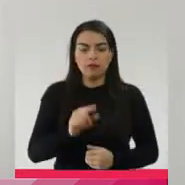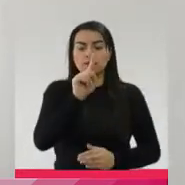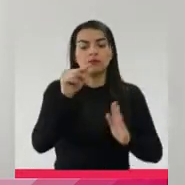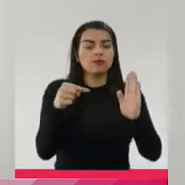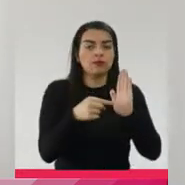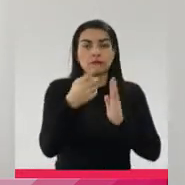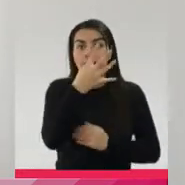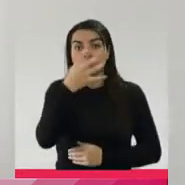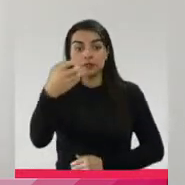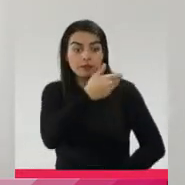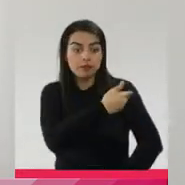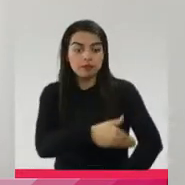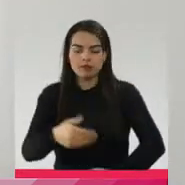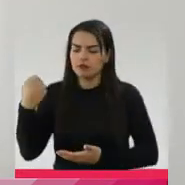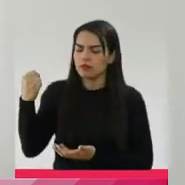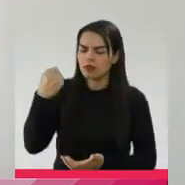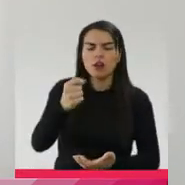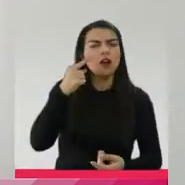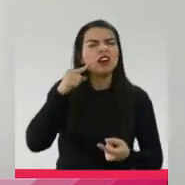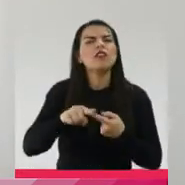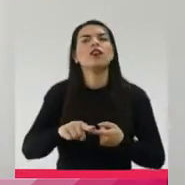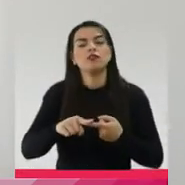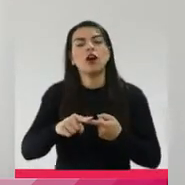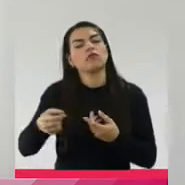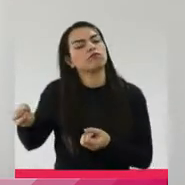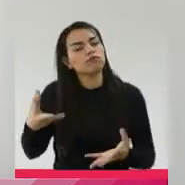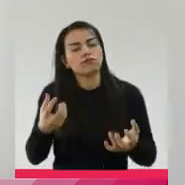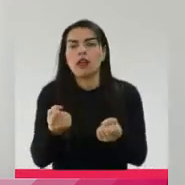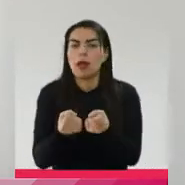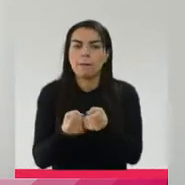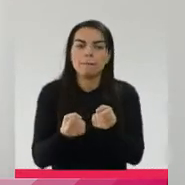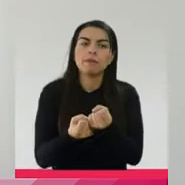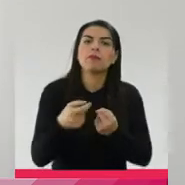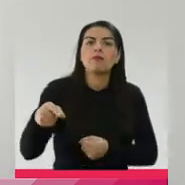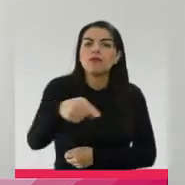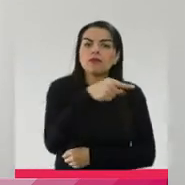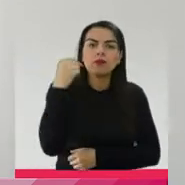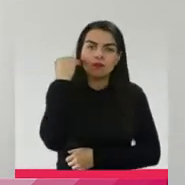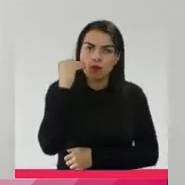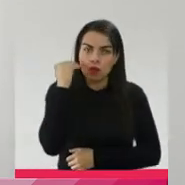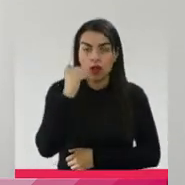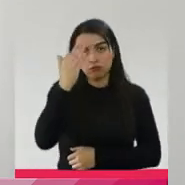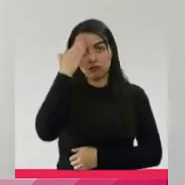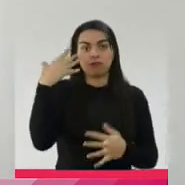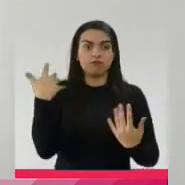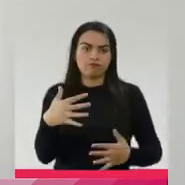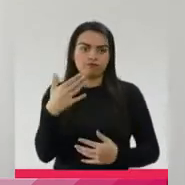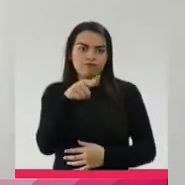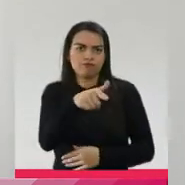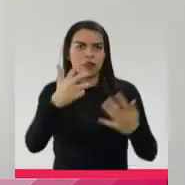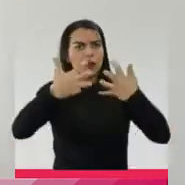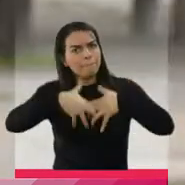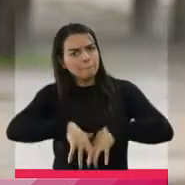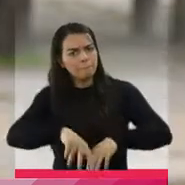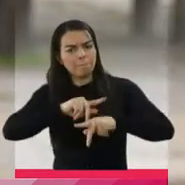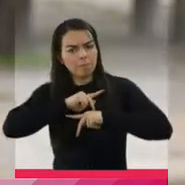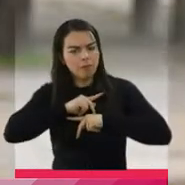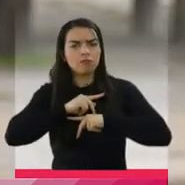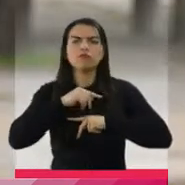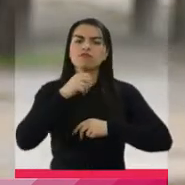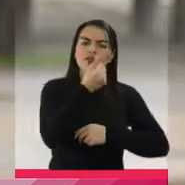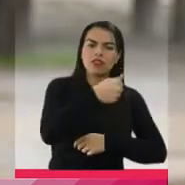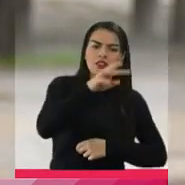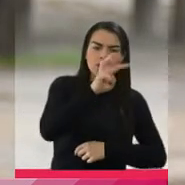las iniciativas empresariales de la mujer colombiana, la mujer emprendedora rural entre los 18 y los 30 años. Con